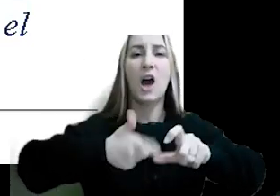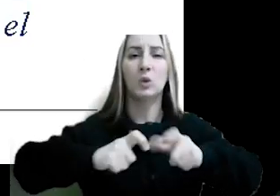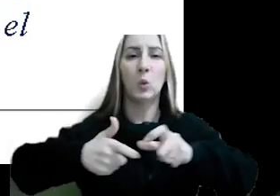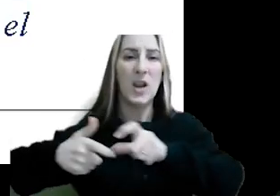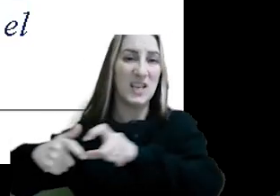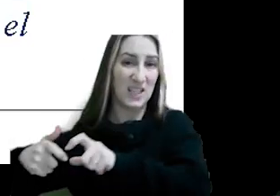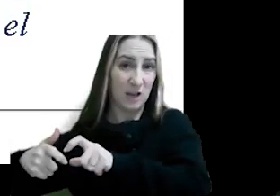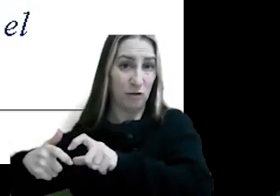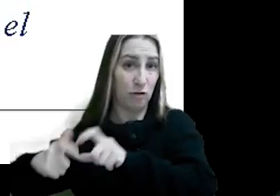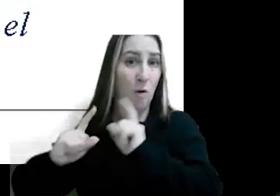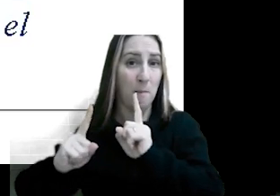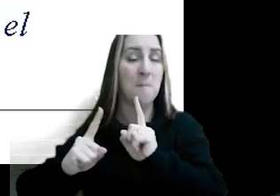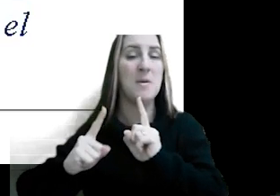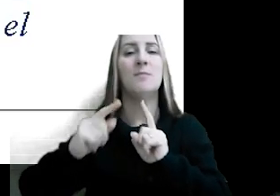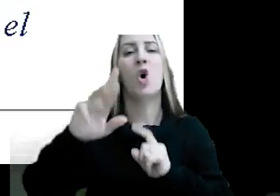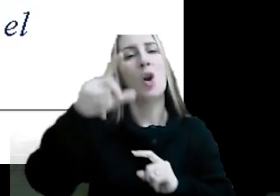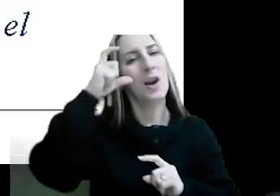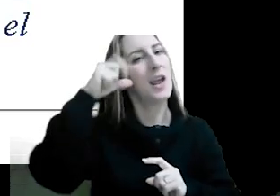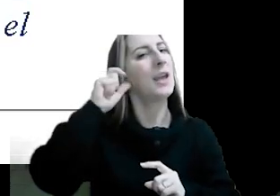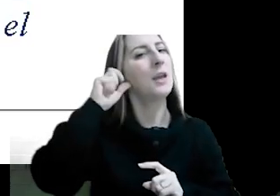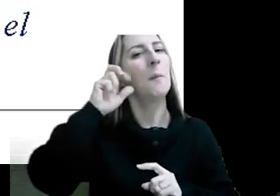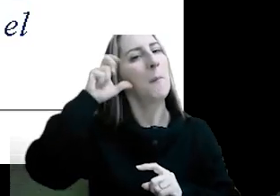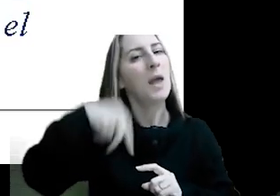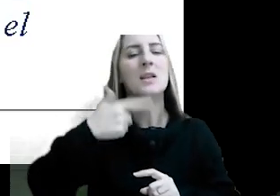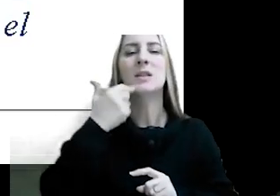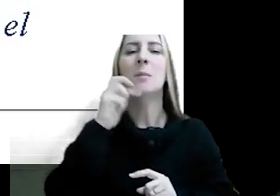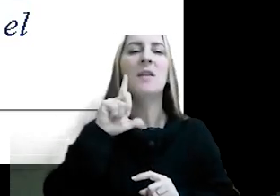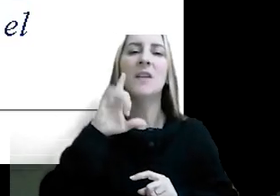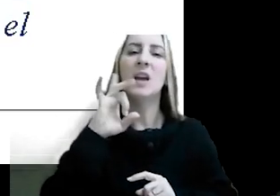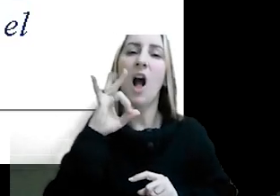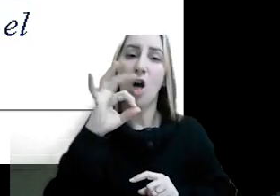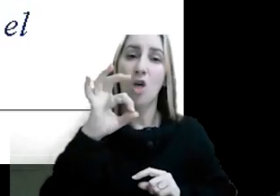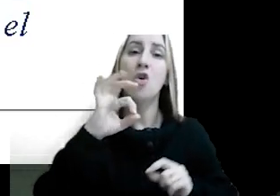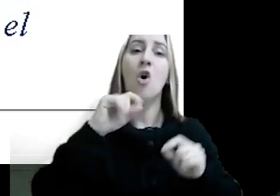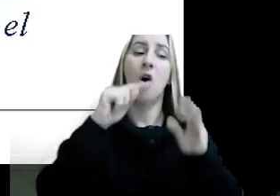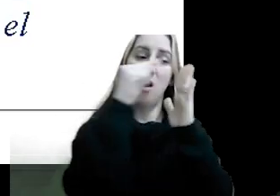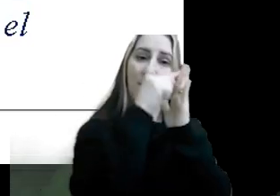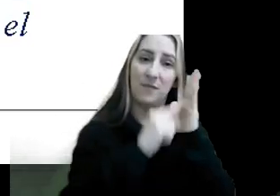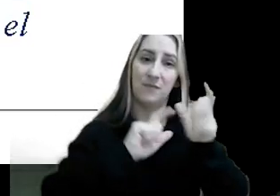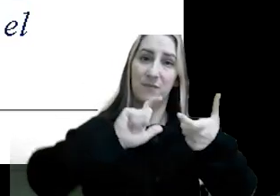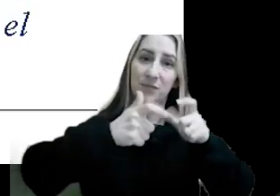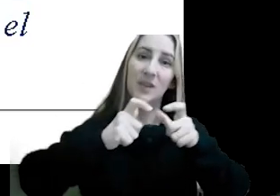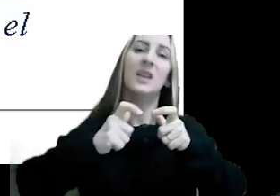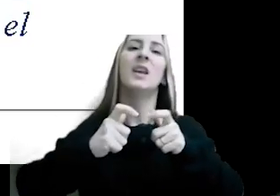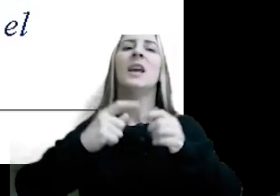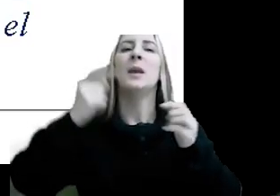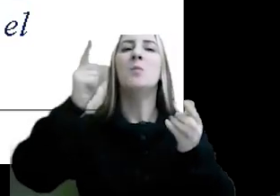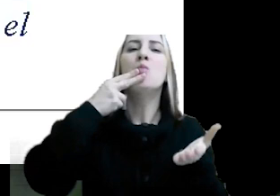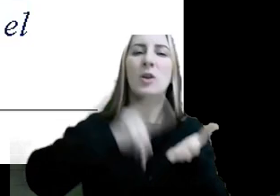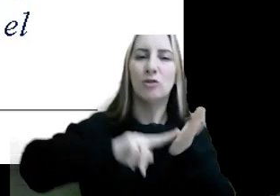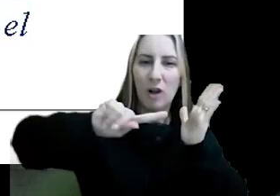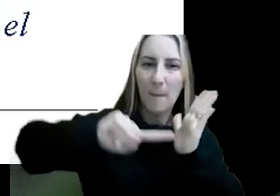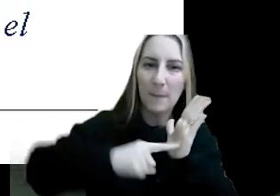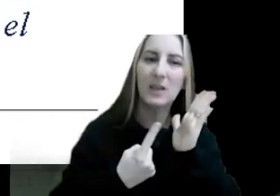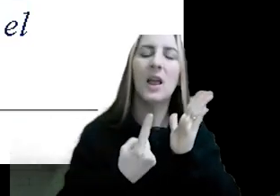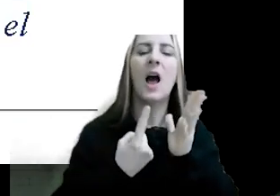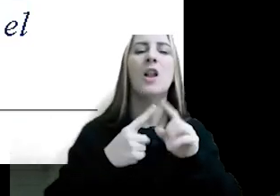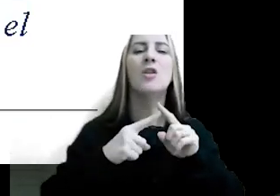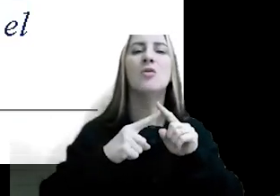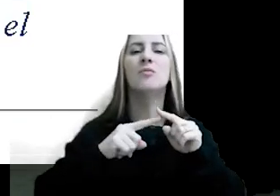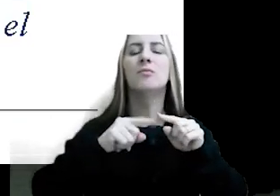del régimen simplificado, actualizando los parámetros ingresos brutos, superficie afectada a la